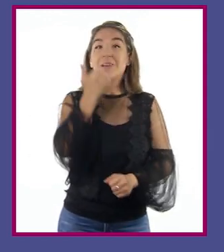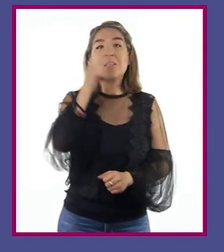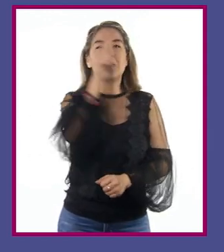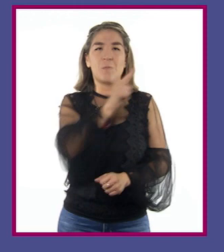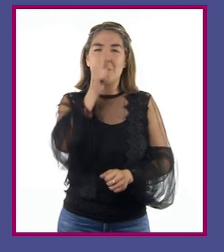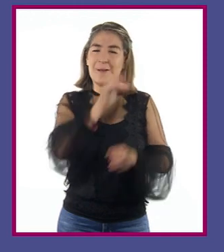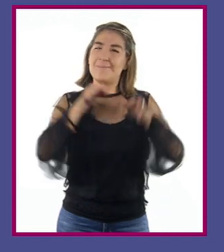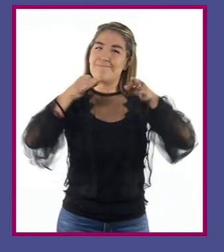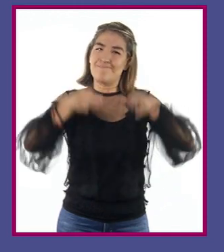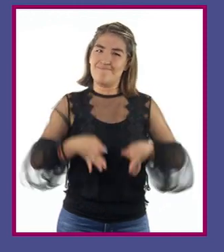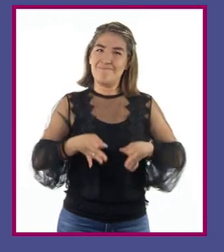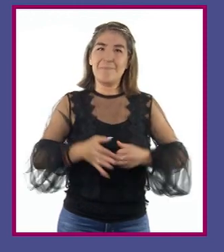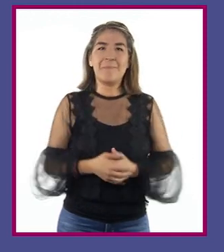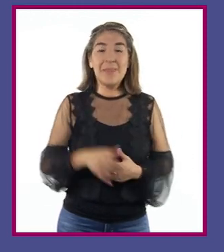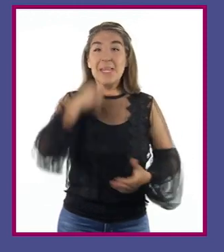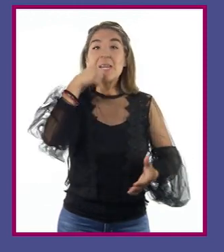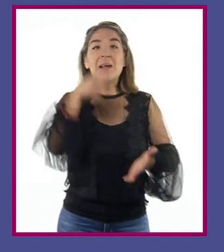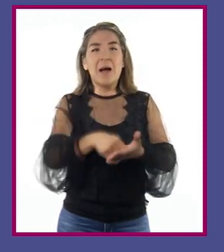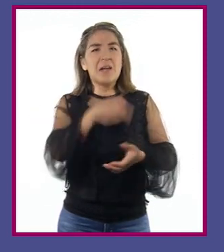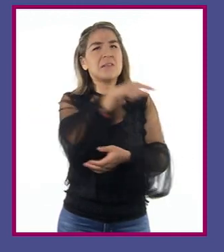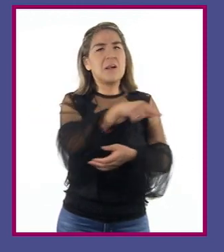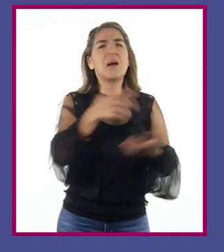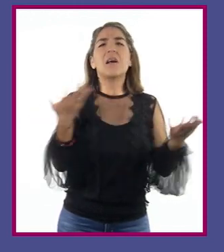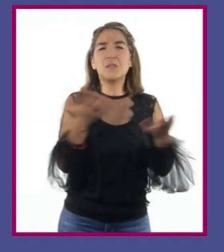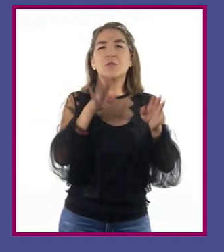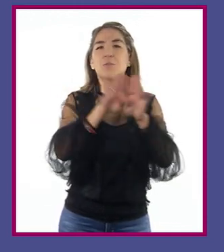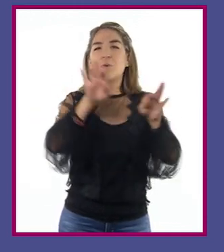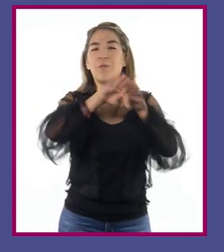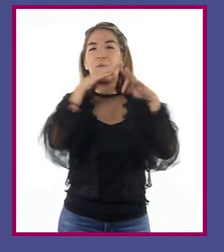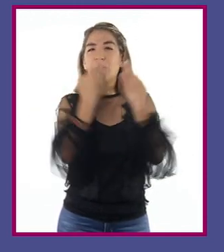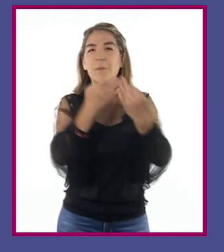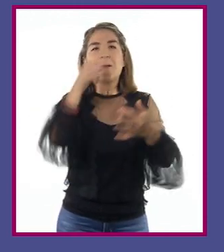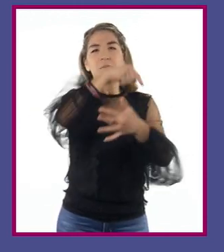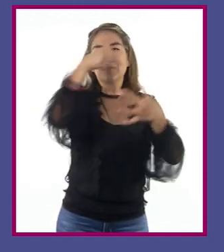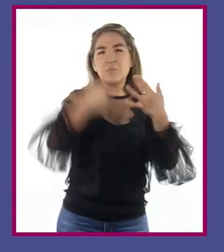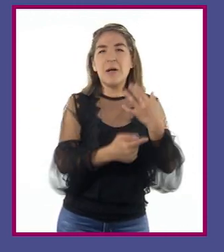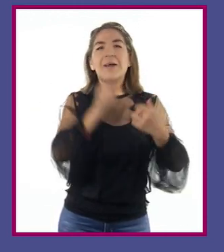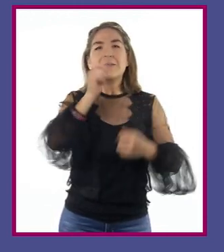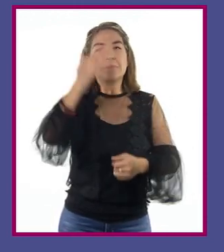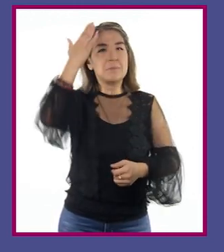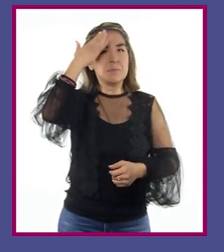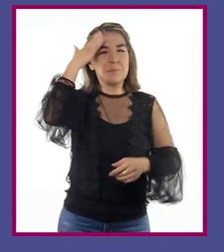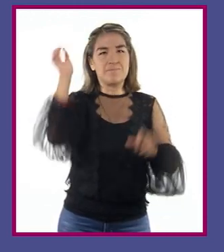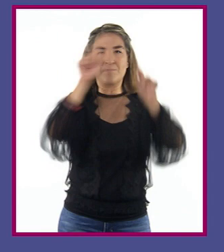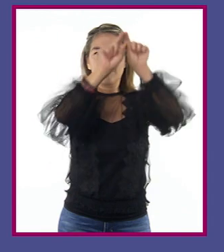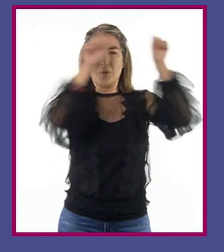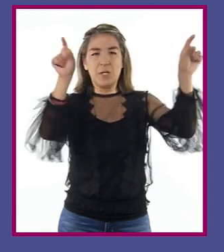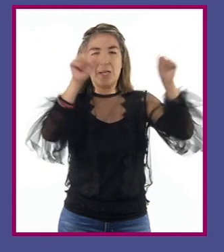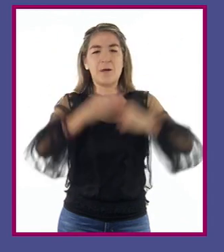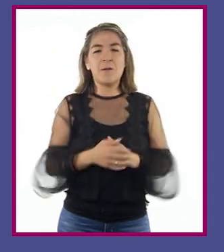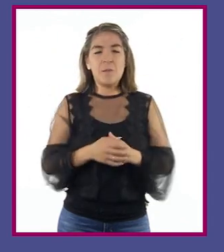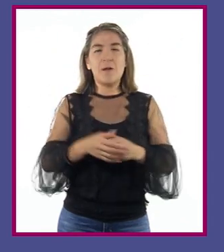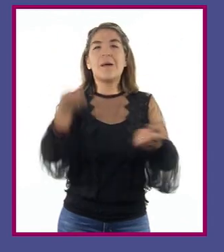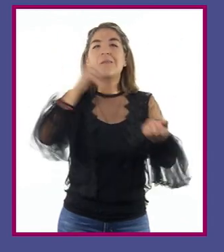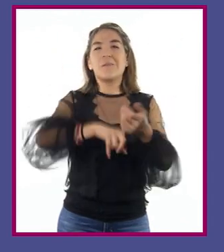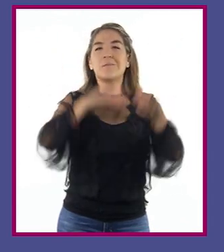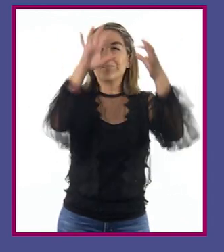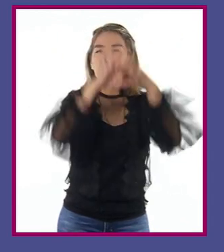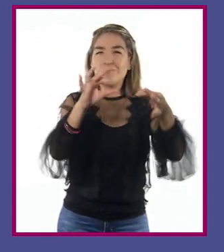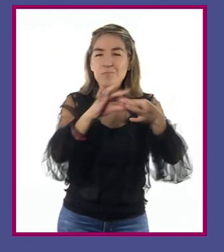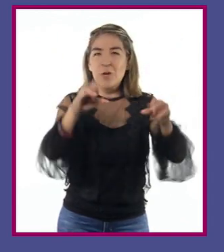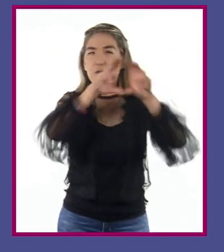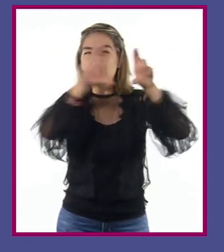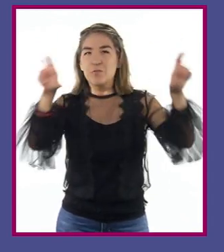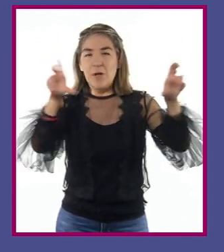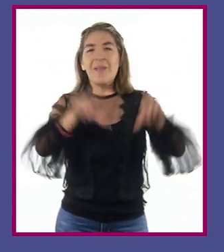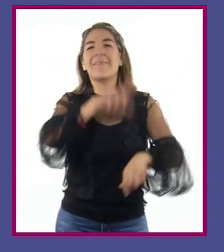formal. Las cartas formales tienen una estructura estándar compuesta por el encabezado, el cuerpo y la despedida.